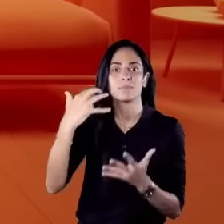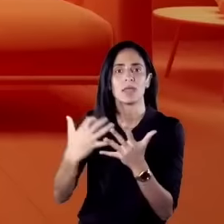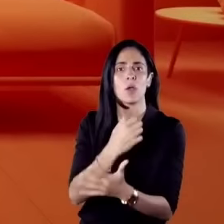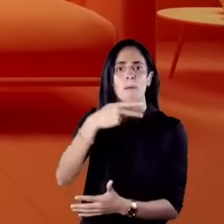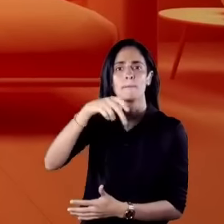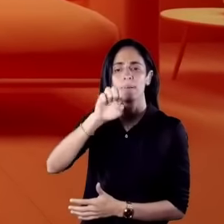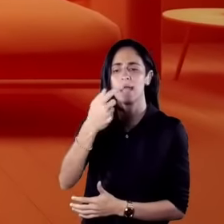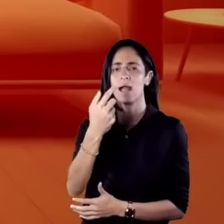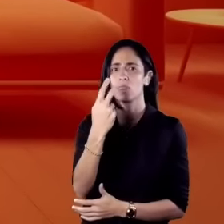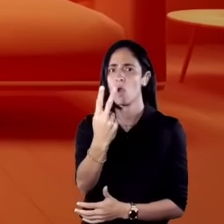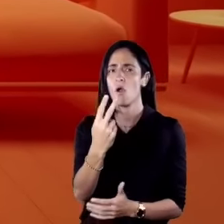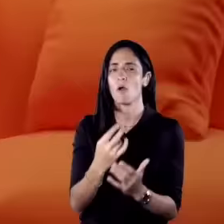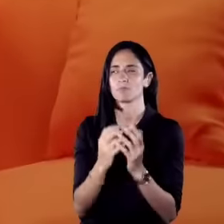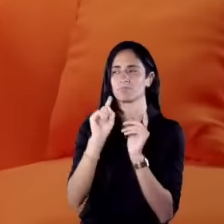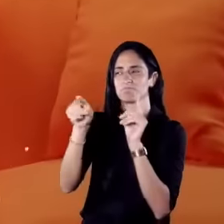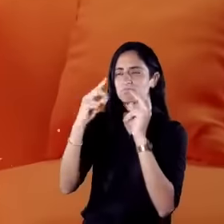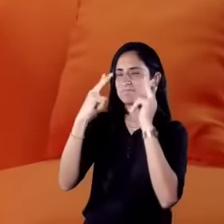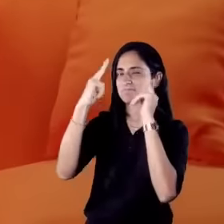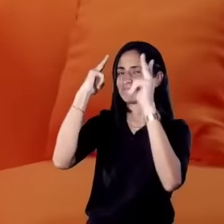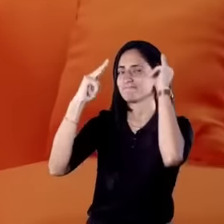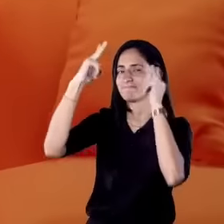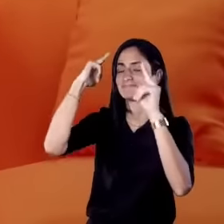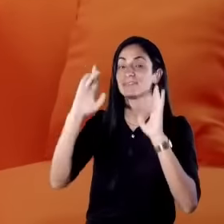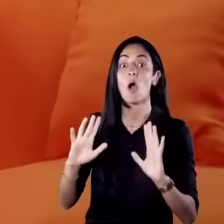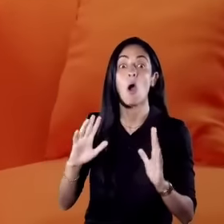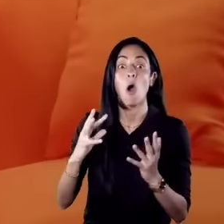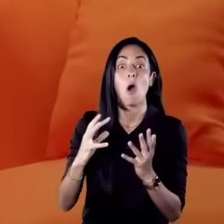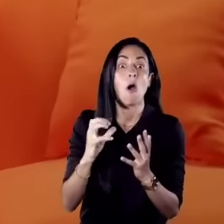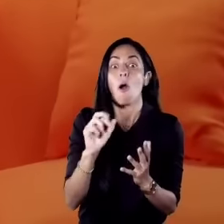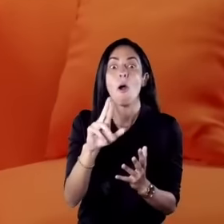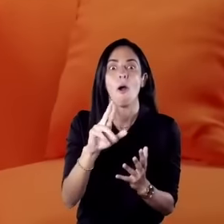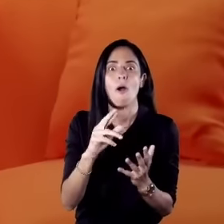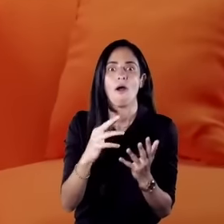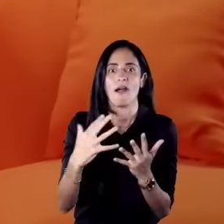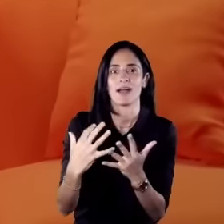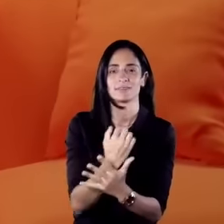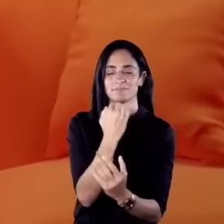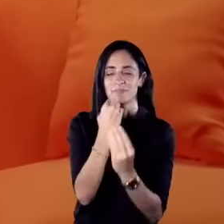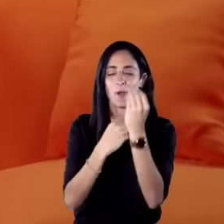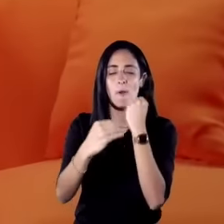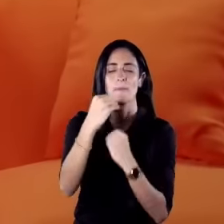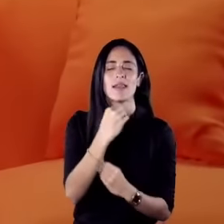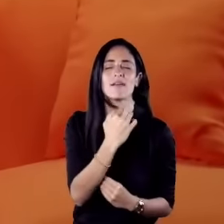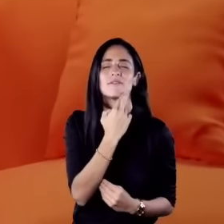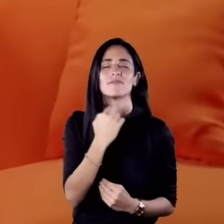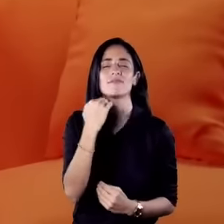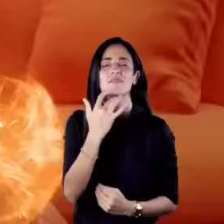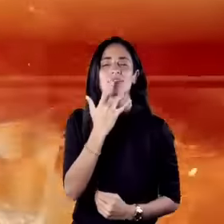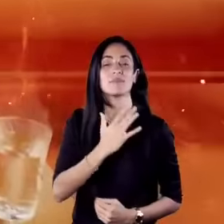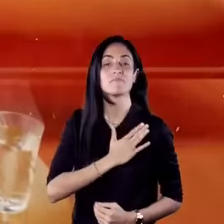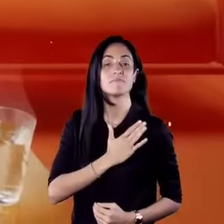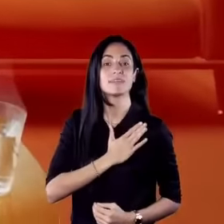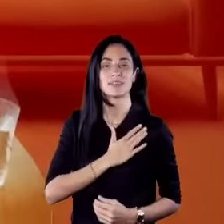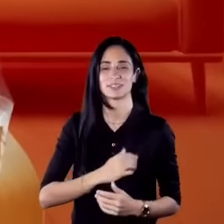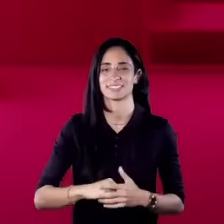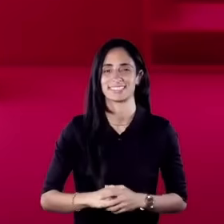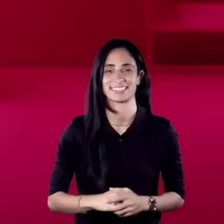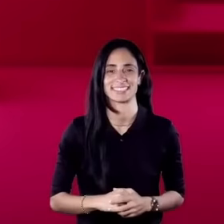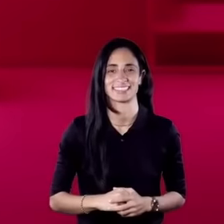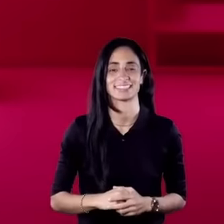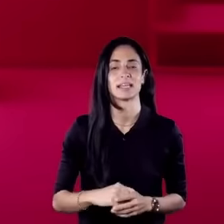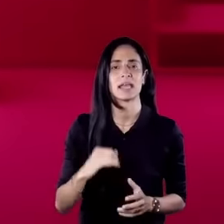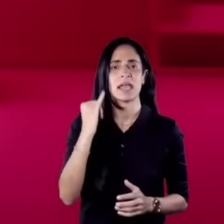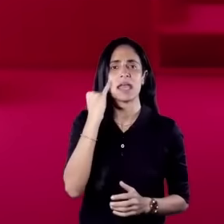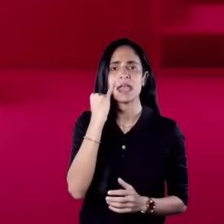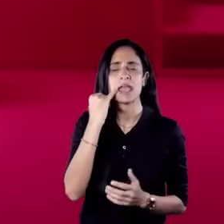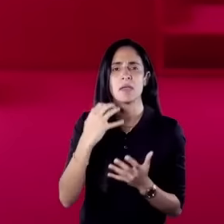el Pega 2, me voy para el Beauty. O mejor, me voy a mi restaurante favorito. ¿Qué yo